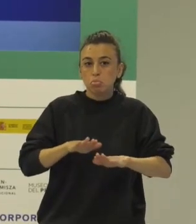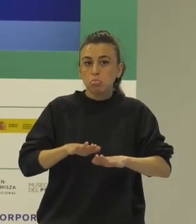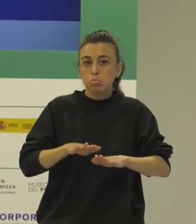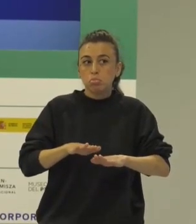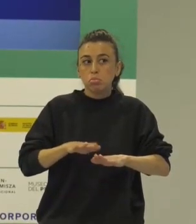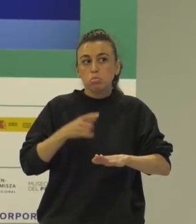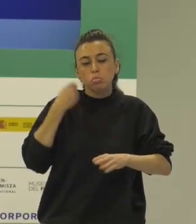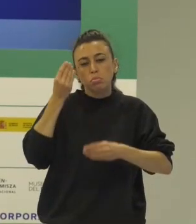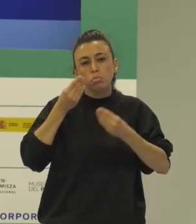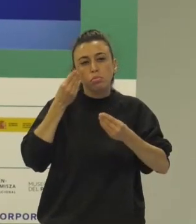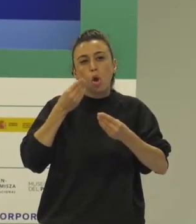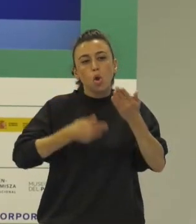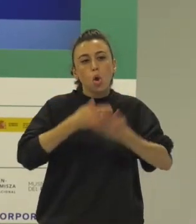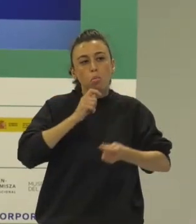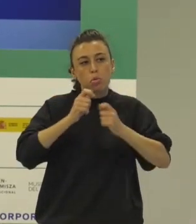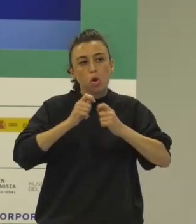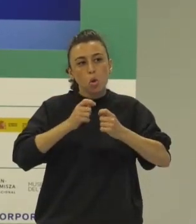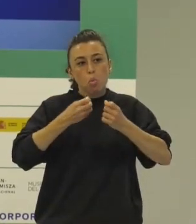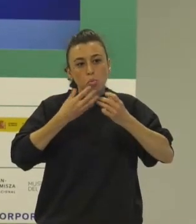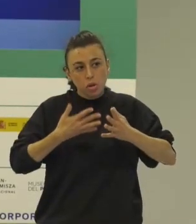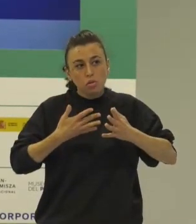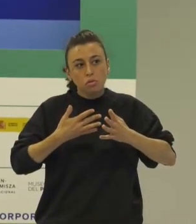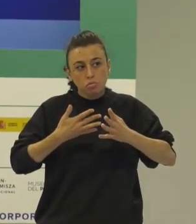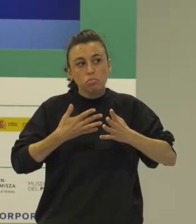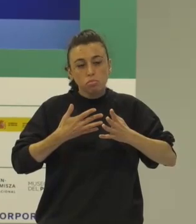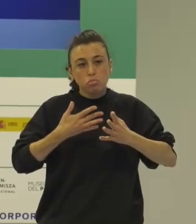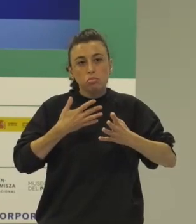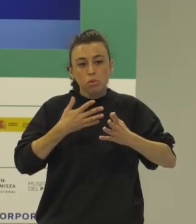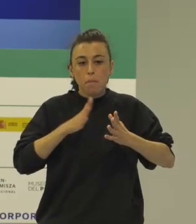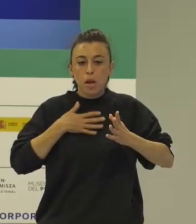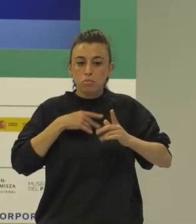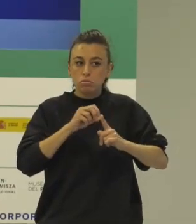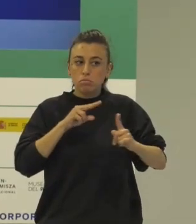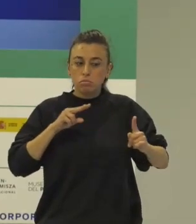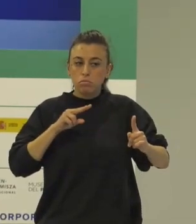se podría decir que hacen buen periodismo, pero que no lo, al menos desde mi punto de vista,